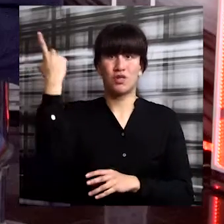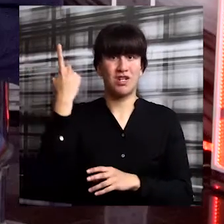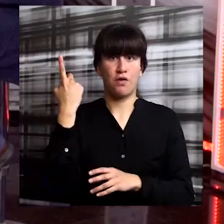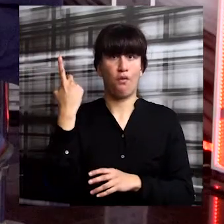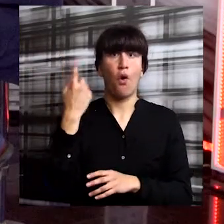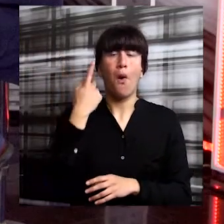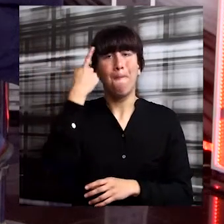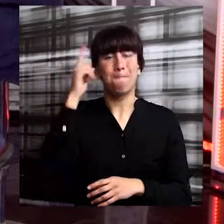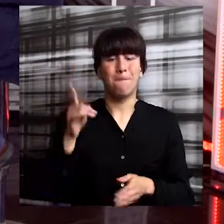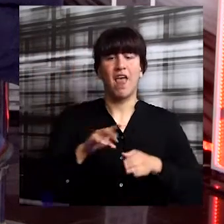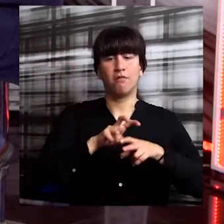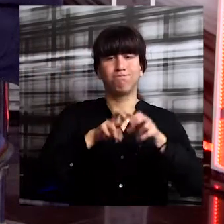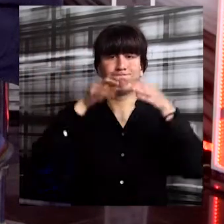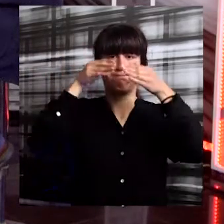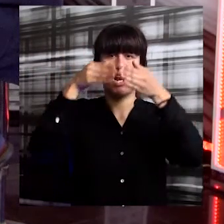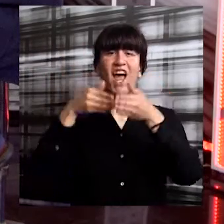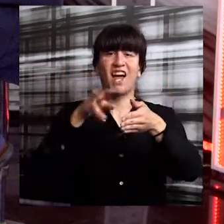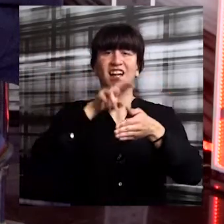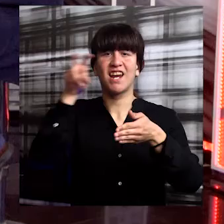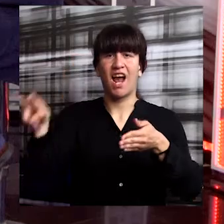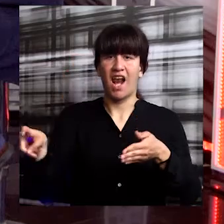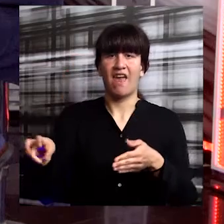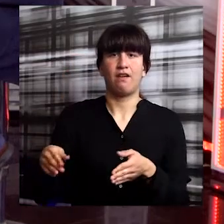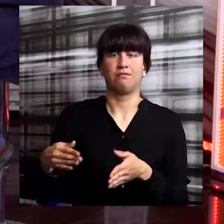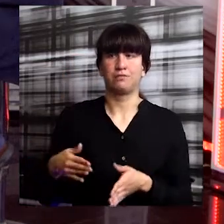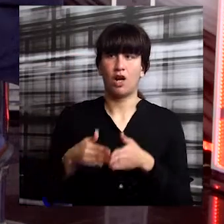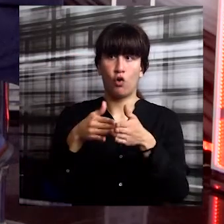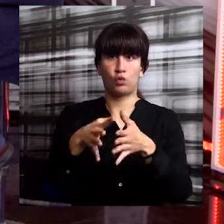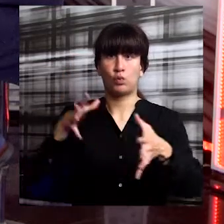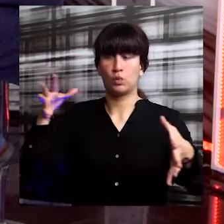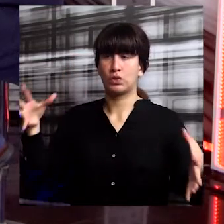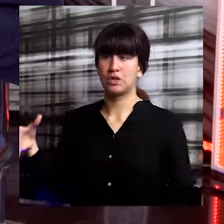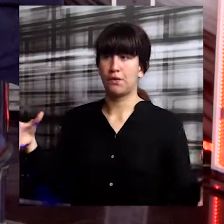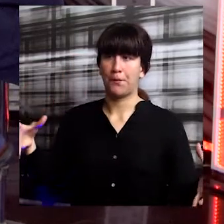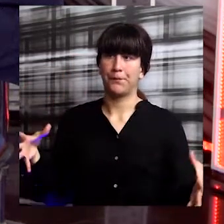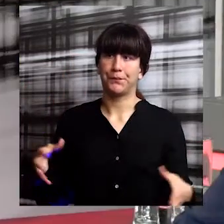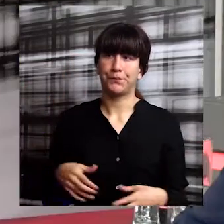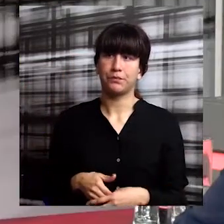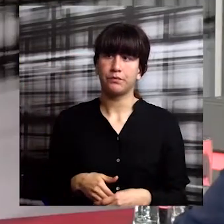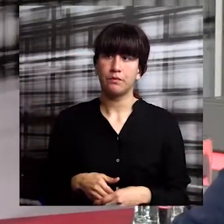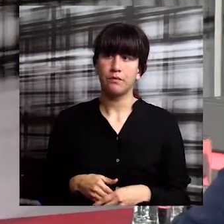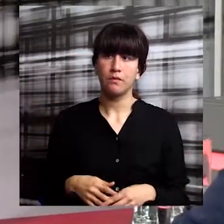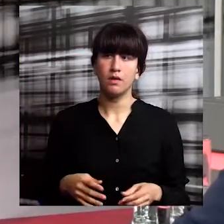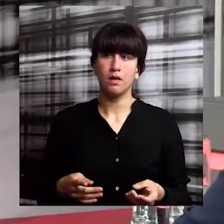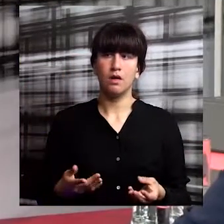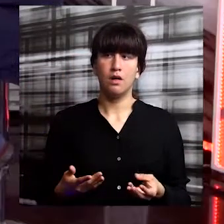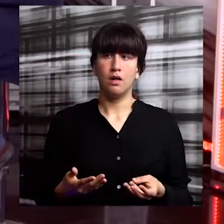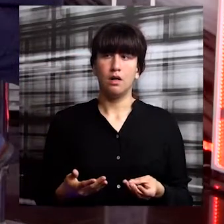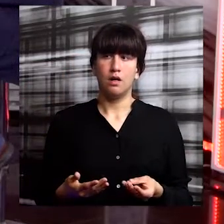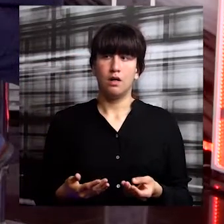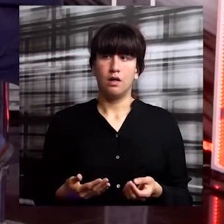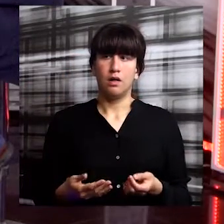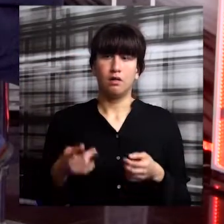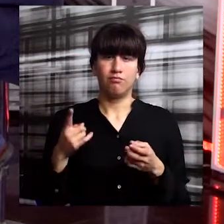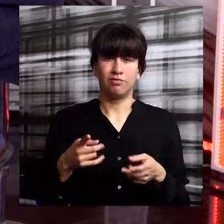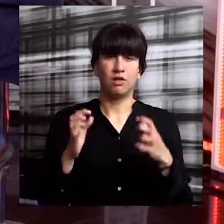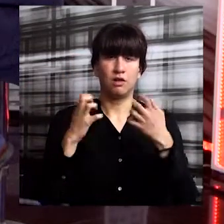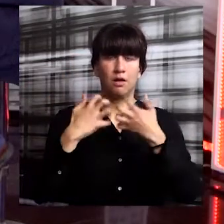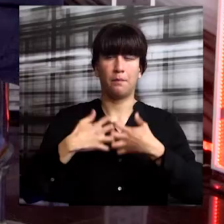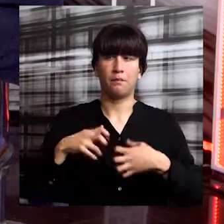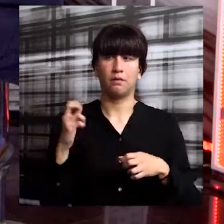tal como el desarrollo portuario en Chile está establecido por una ley, y esa ley establece que el desarrollo portuario debe